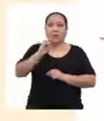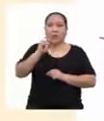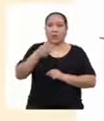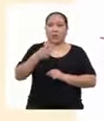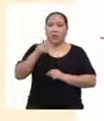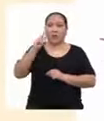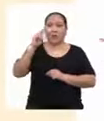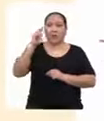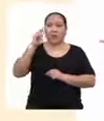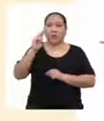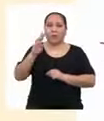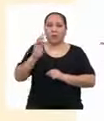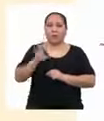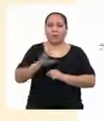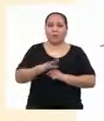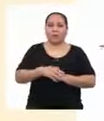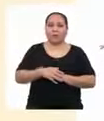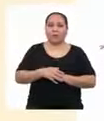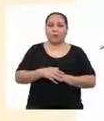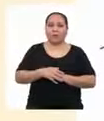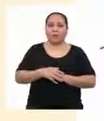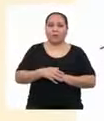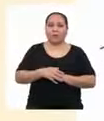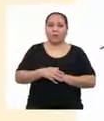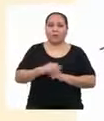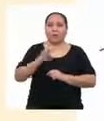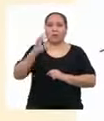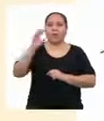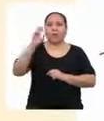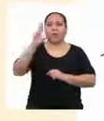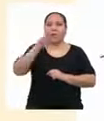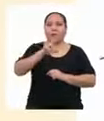última clase, lo que es igual a